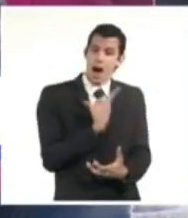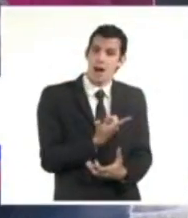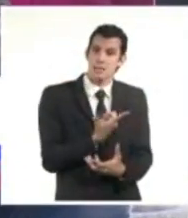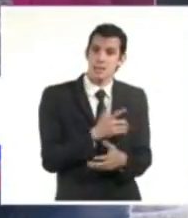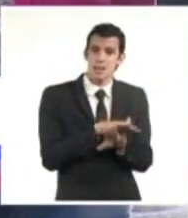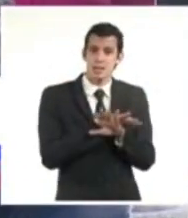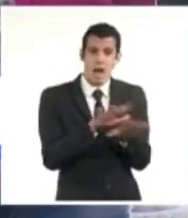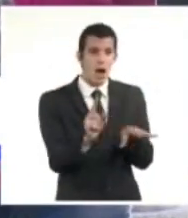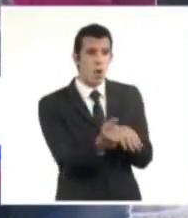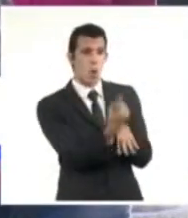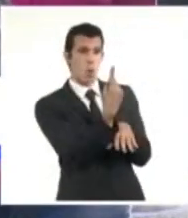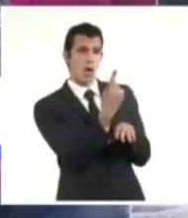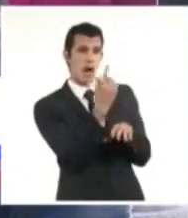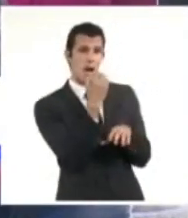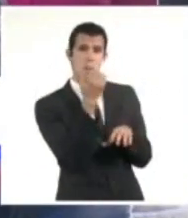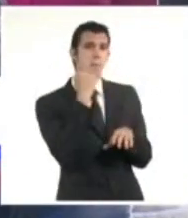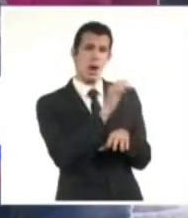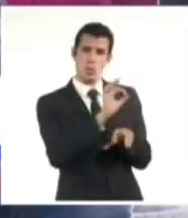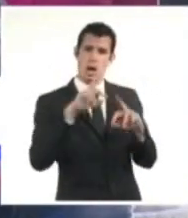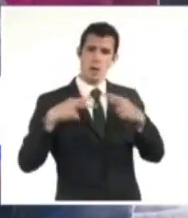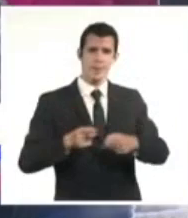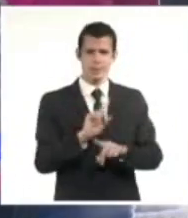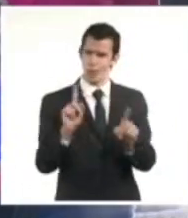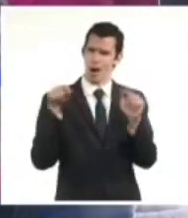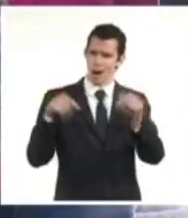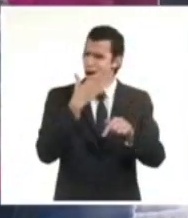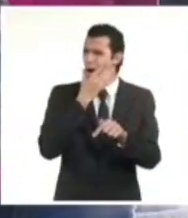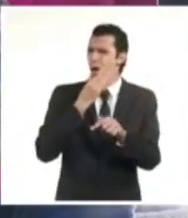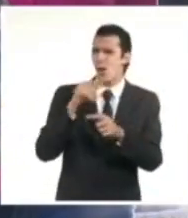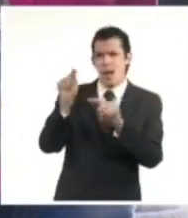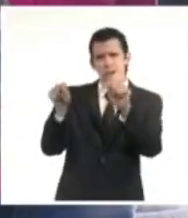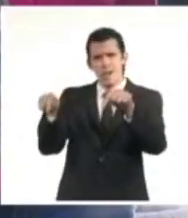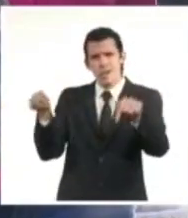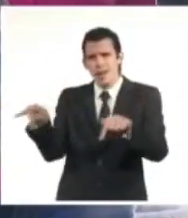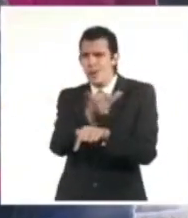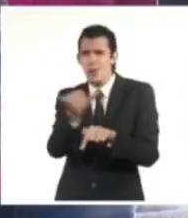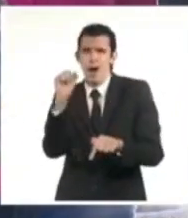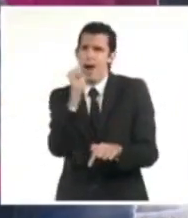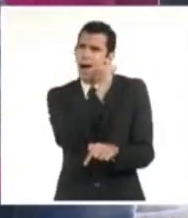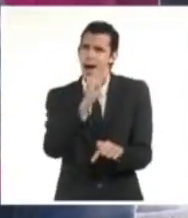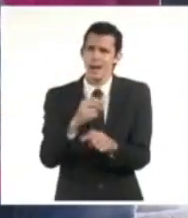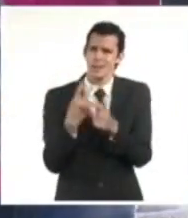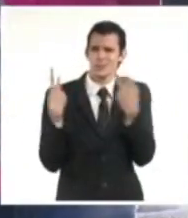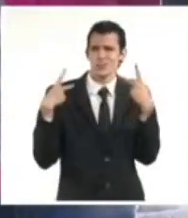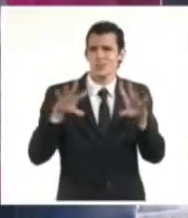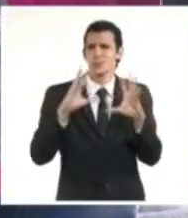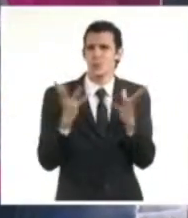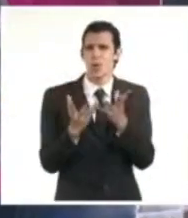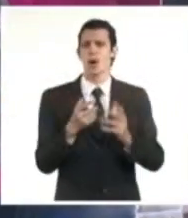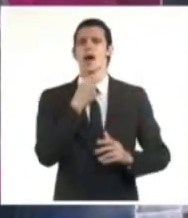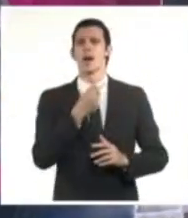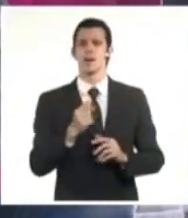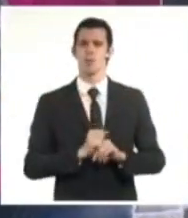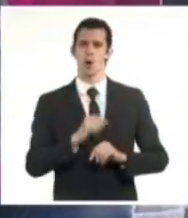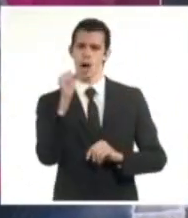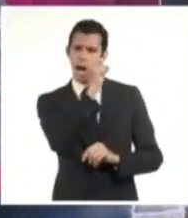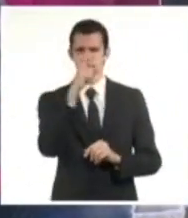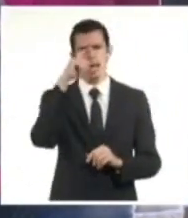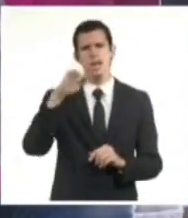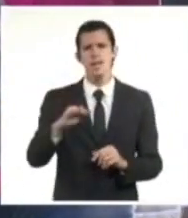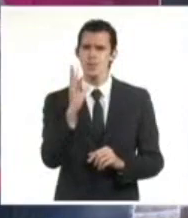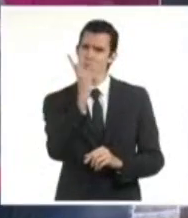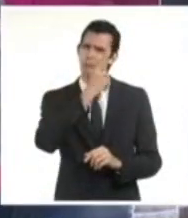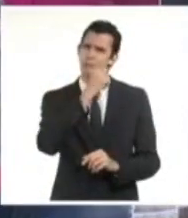las milicias, repartirán sus caricias, cantarán nanas al hijo. ¿Quién dijo,